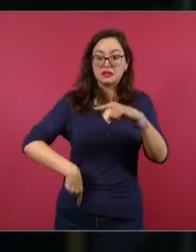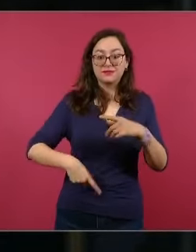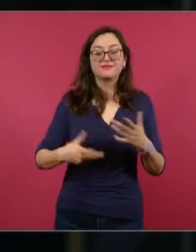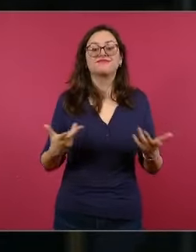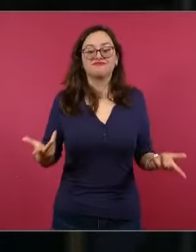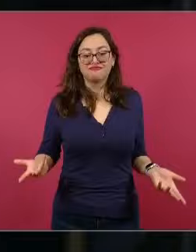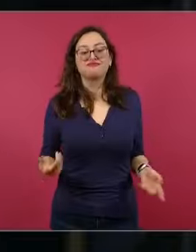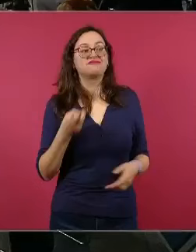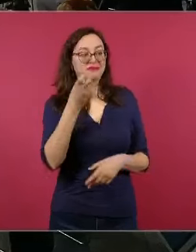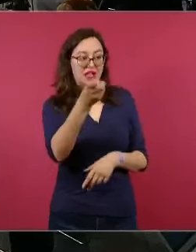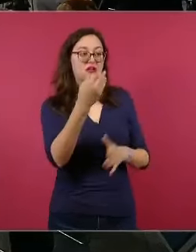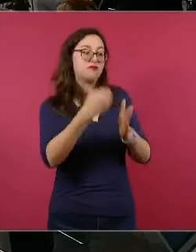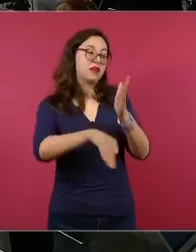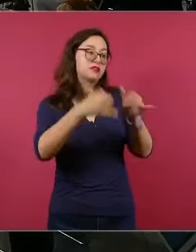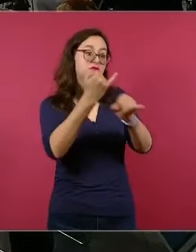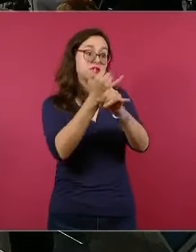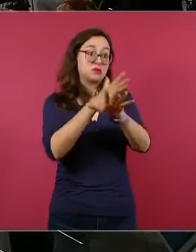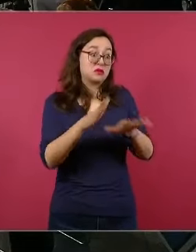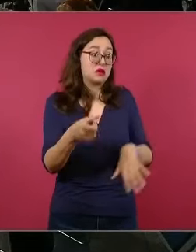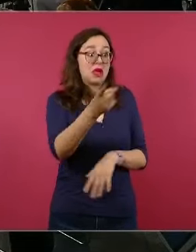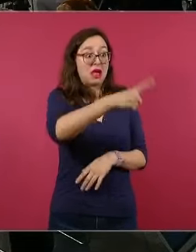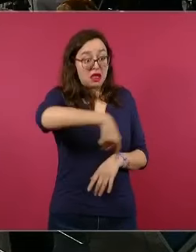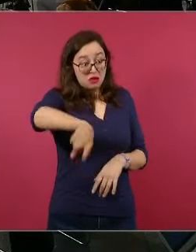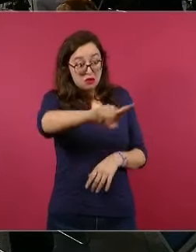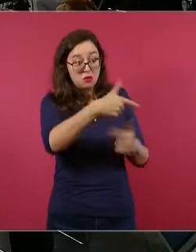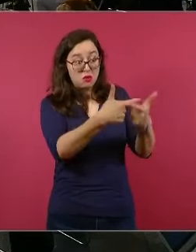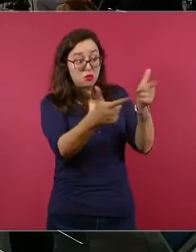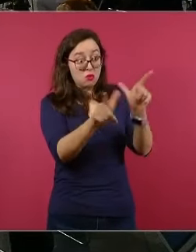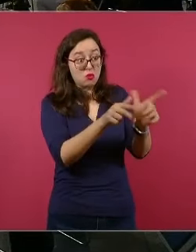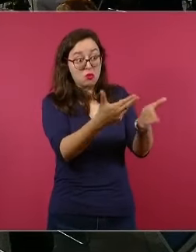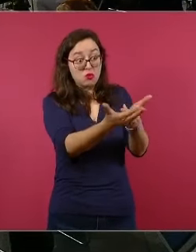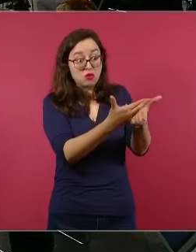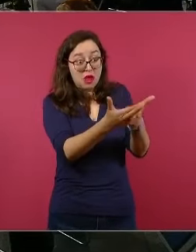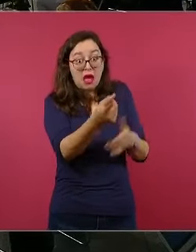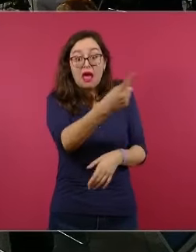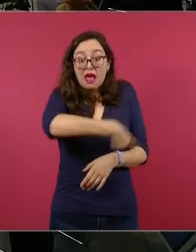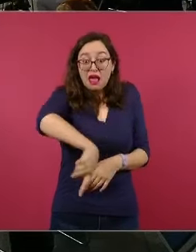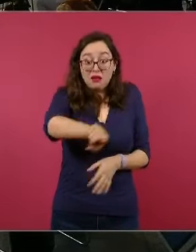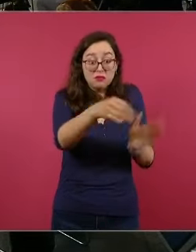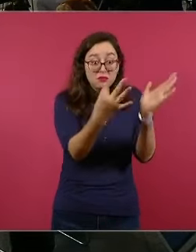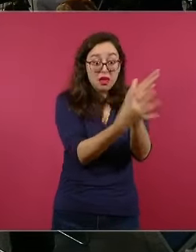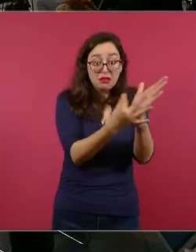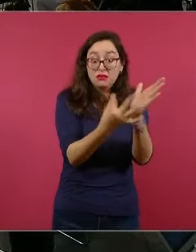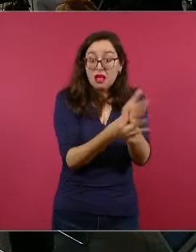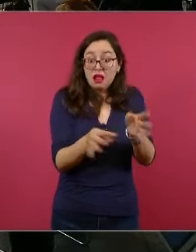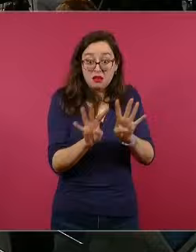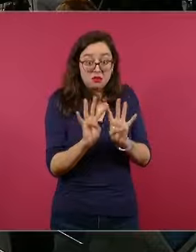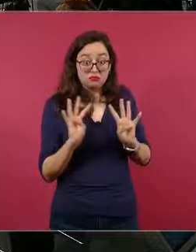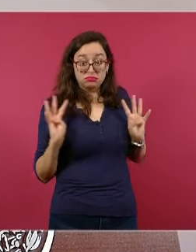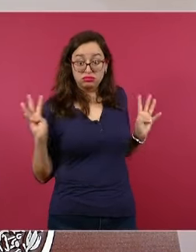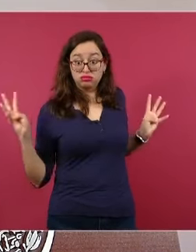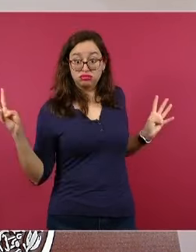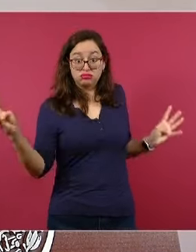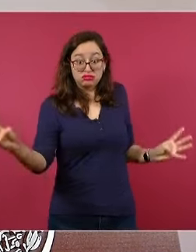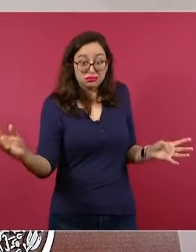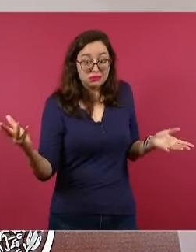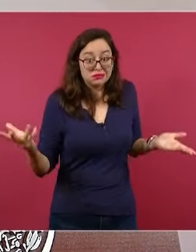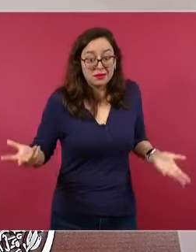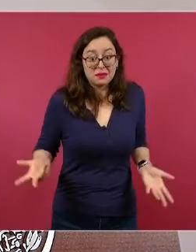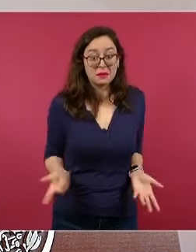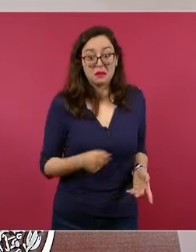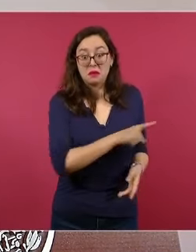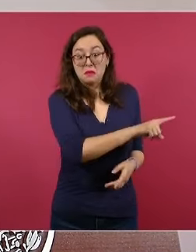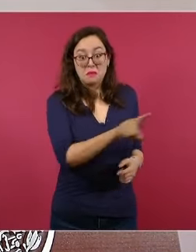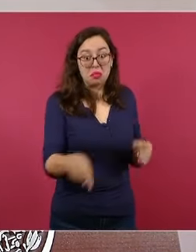movimiento Ojalá yo quería que lo hicieran así